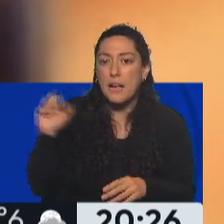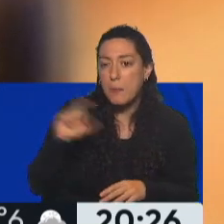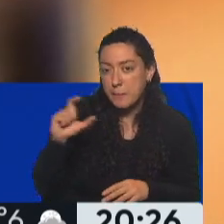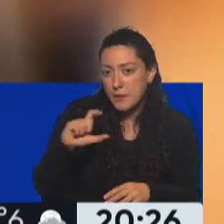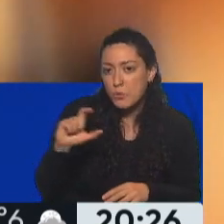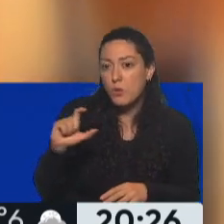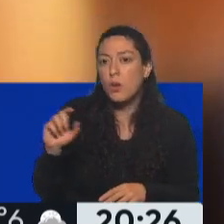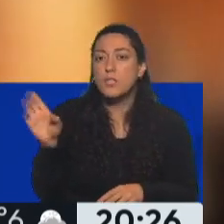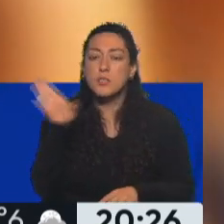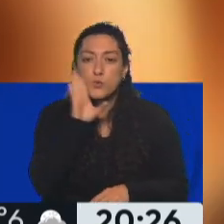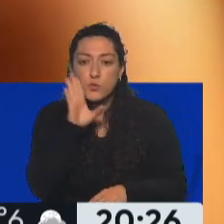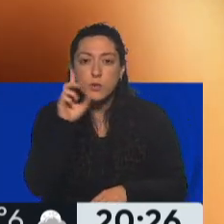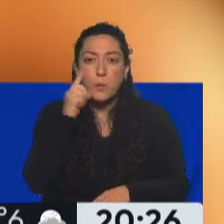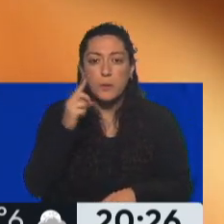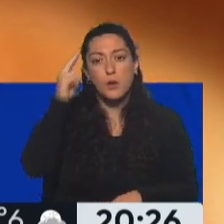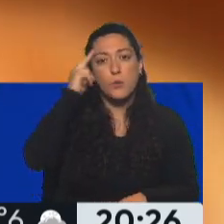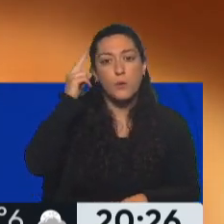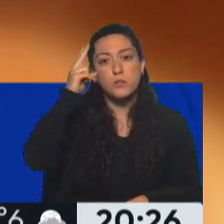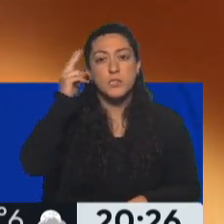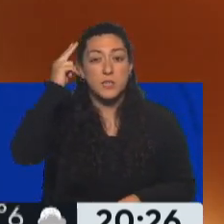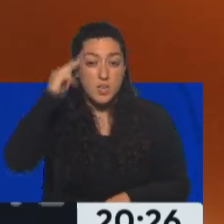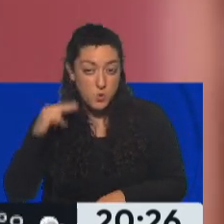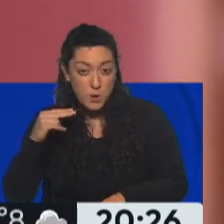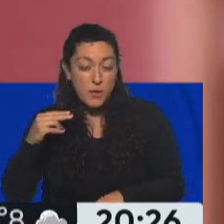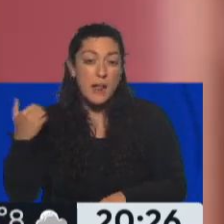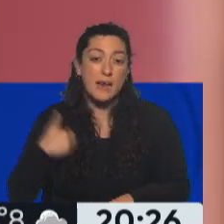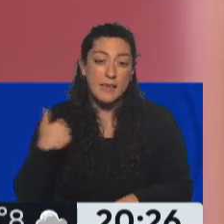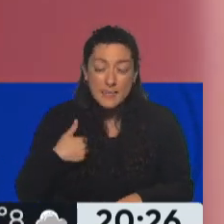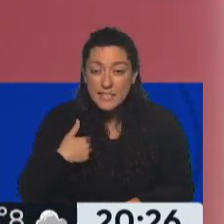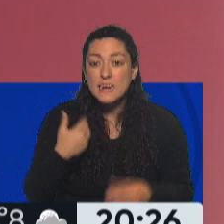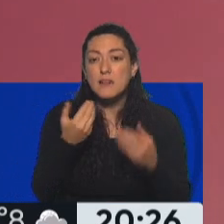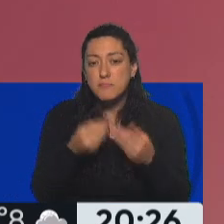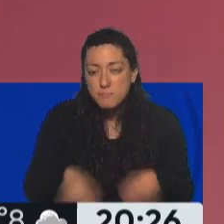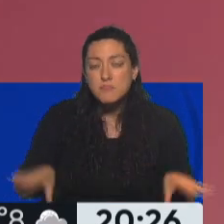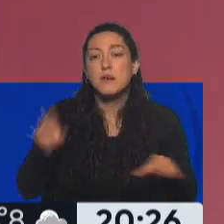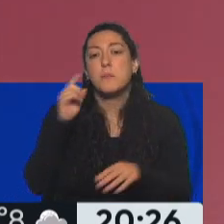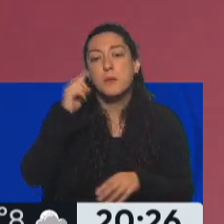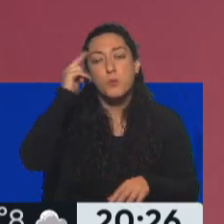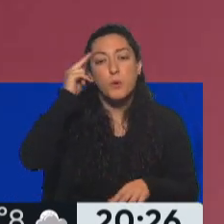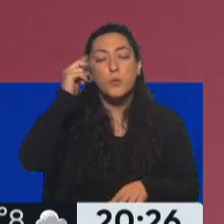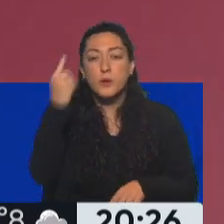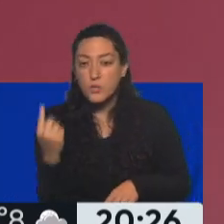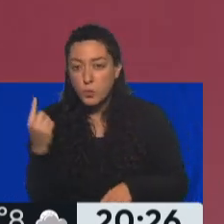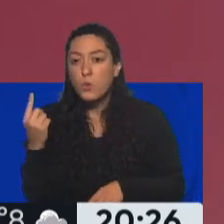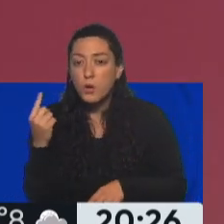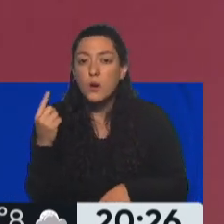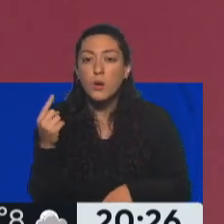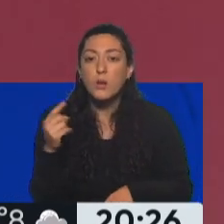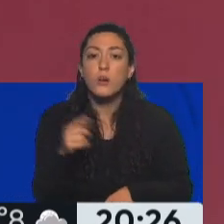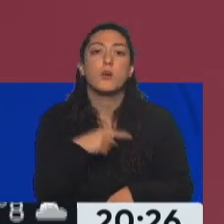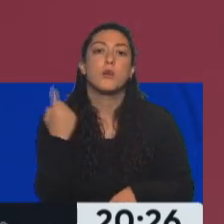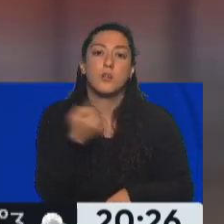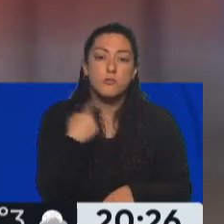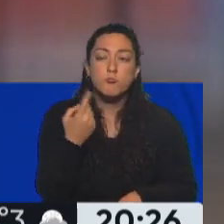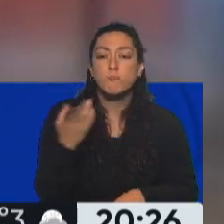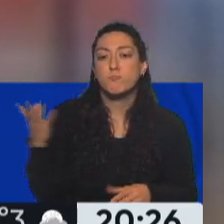Estados Unidos fue en el 89 y acá la Argentina llegó en el año 91 Así que desde el año 91 que estamos formando